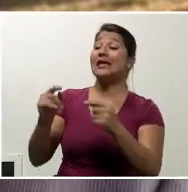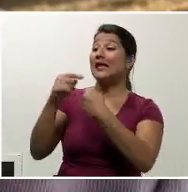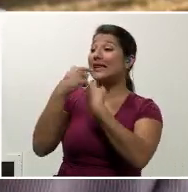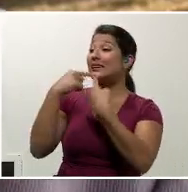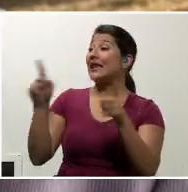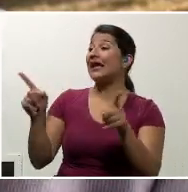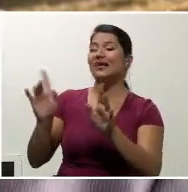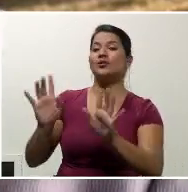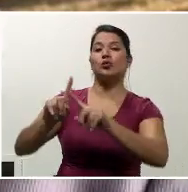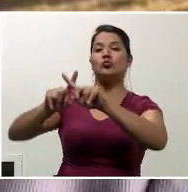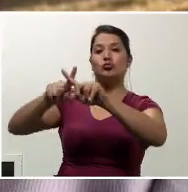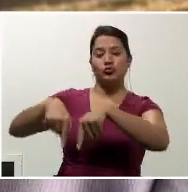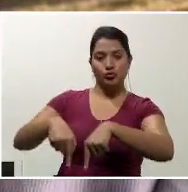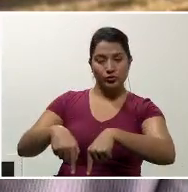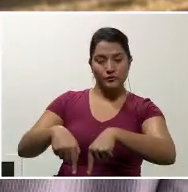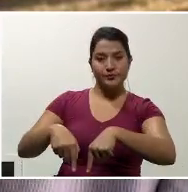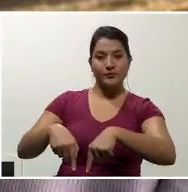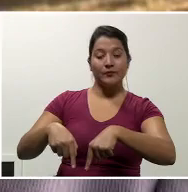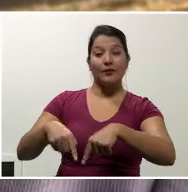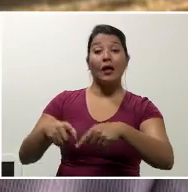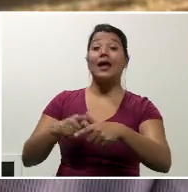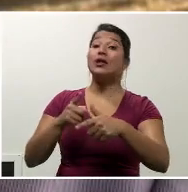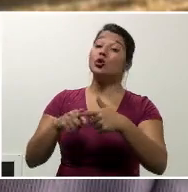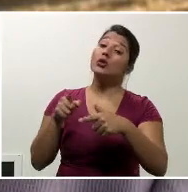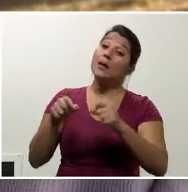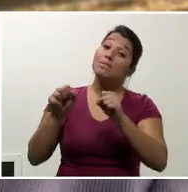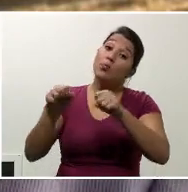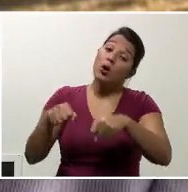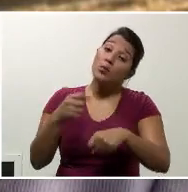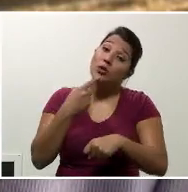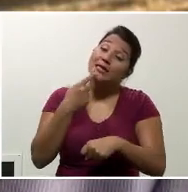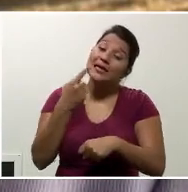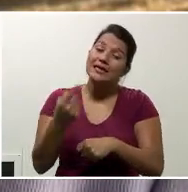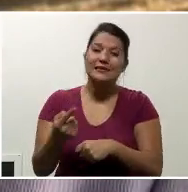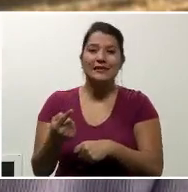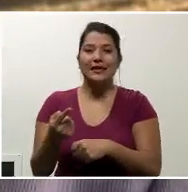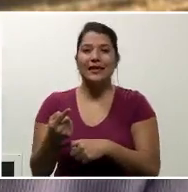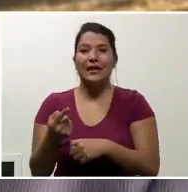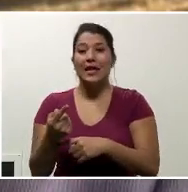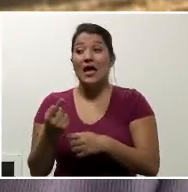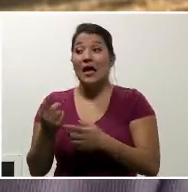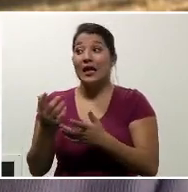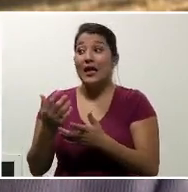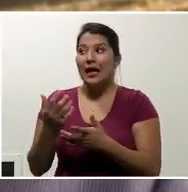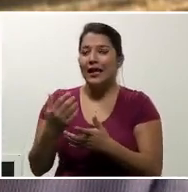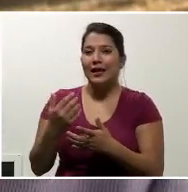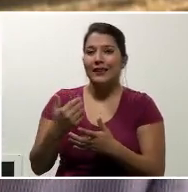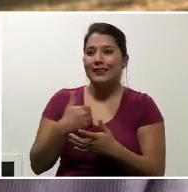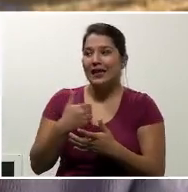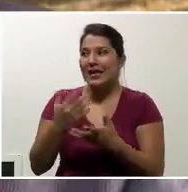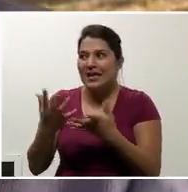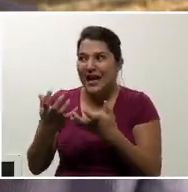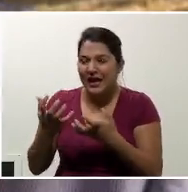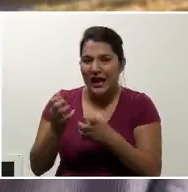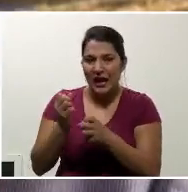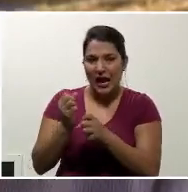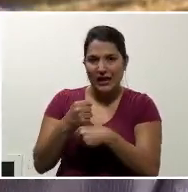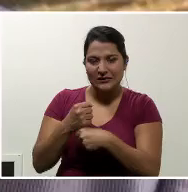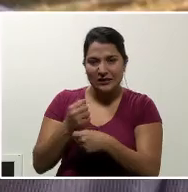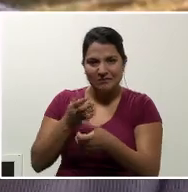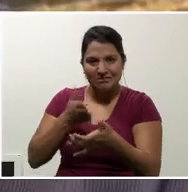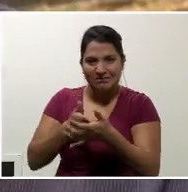la revocatoria del decreto, podríamos decir que la intencionalidad del dolo que se requiere en este tipo de procesos no se